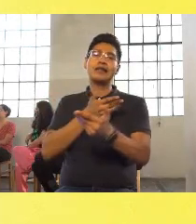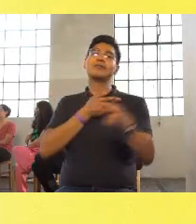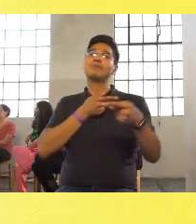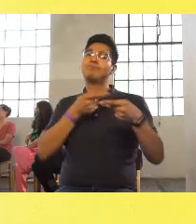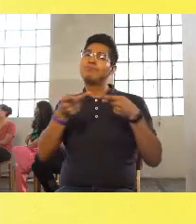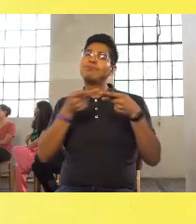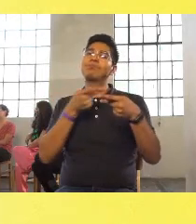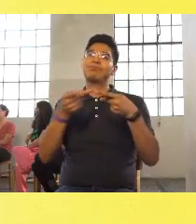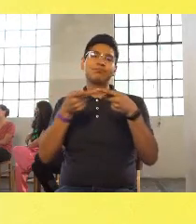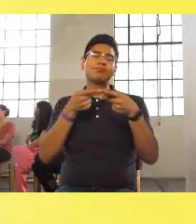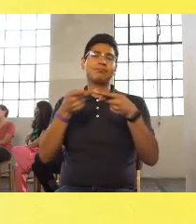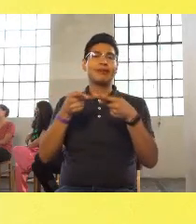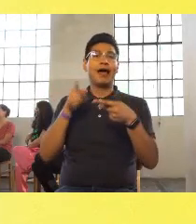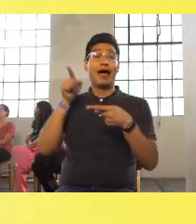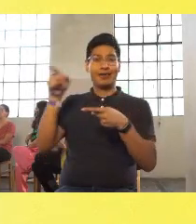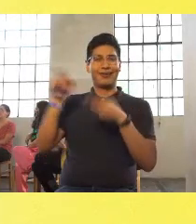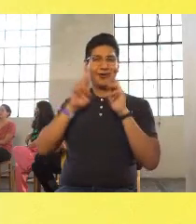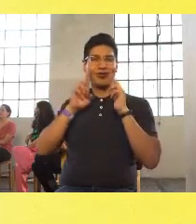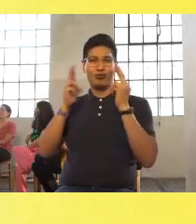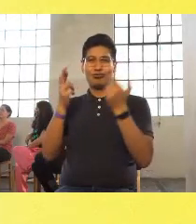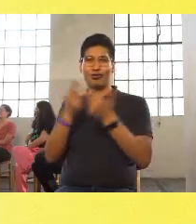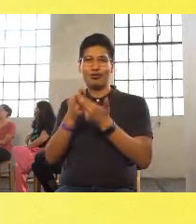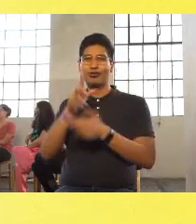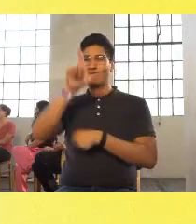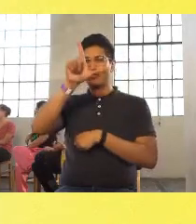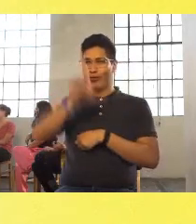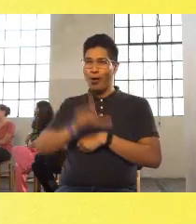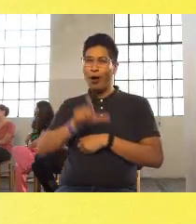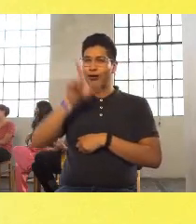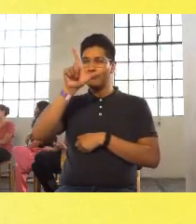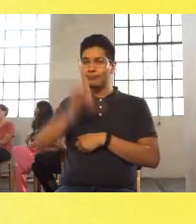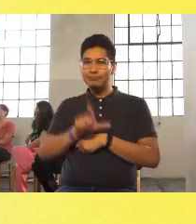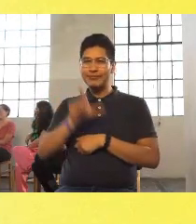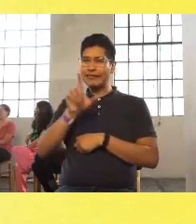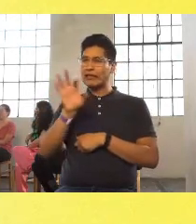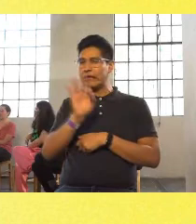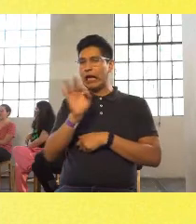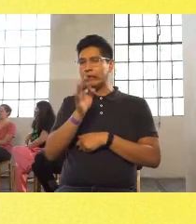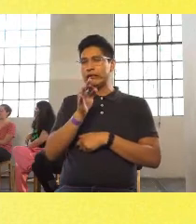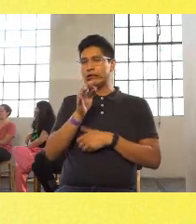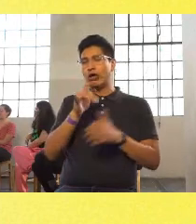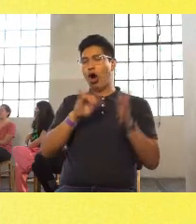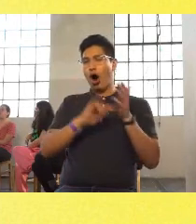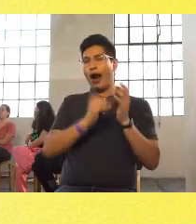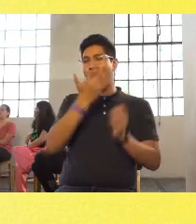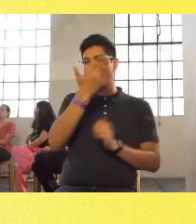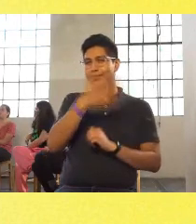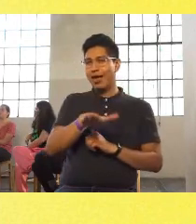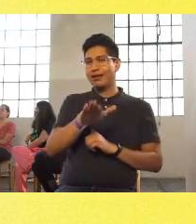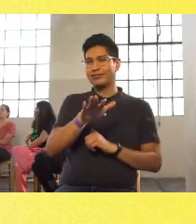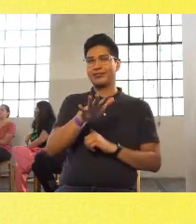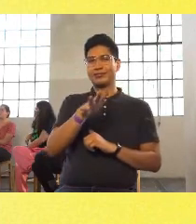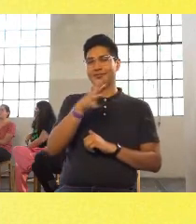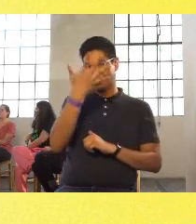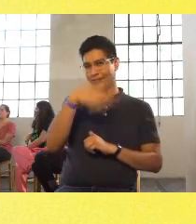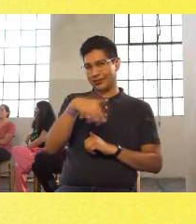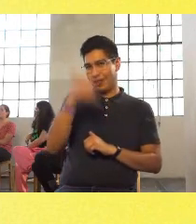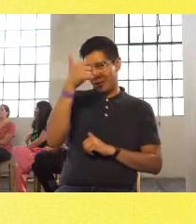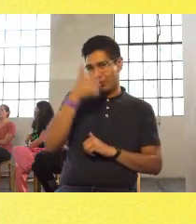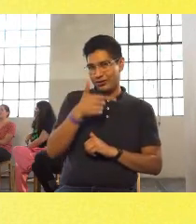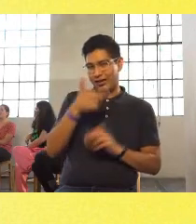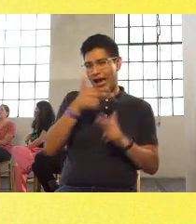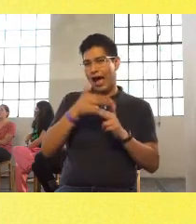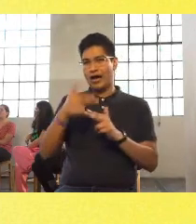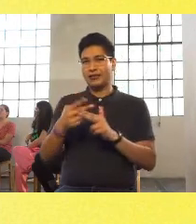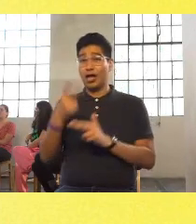meses nos reunimos todos, no sé si los lunes, empezando reuniones de trabajo a las 10 de la noche, que acaban a las 2 de la mañana, pero con tal de construir